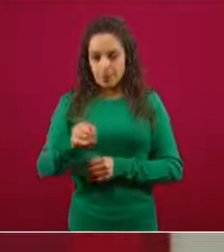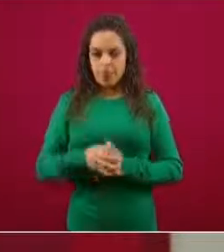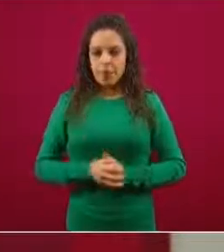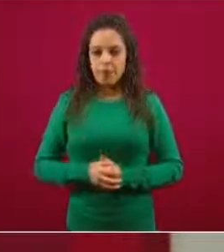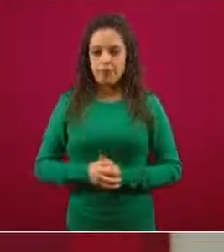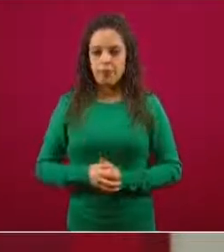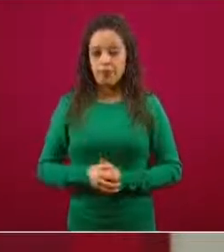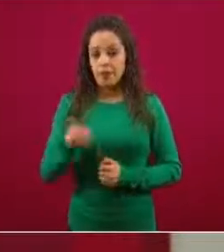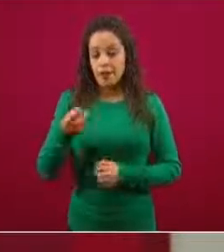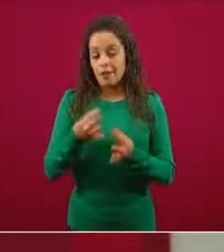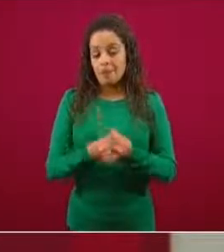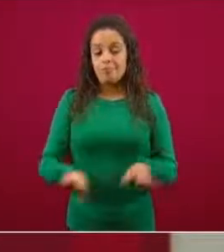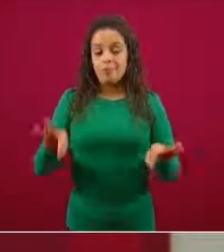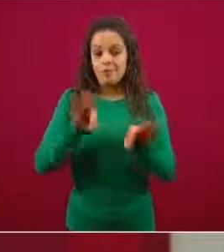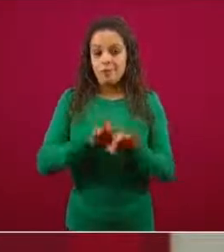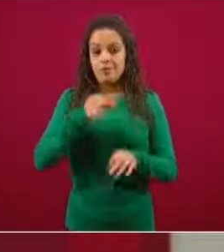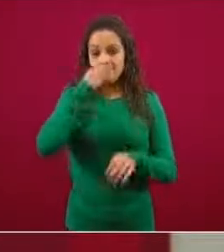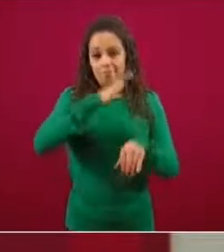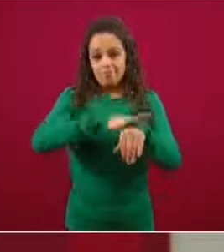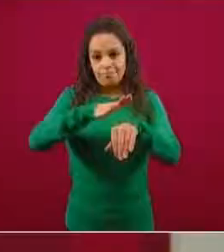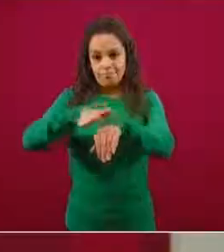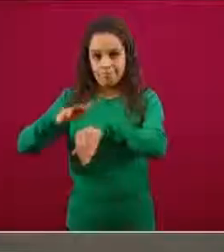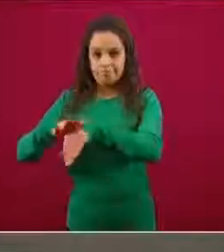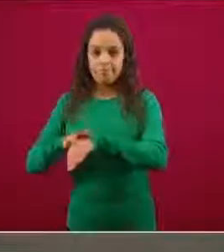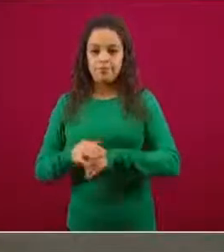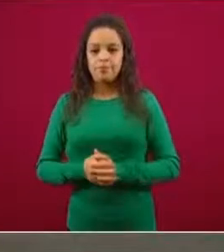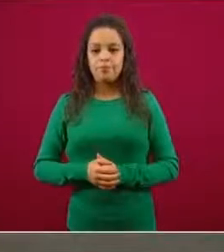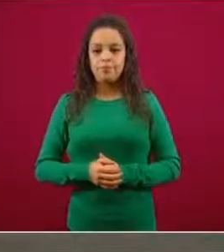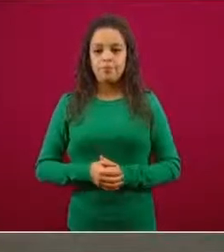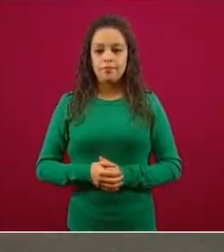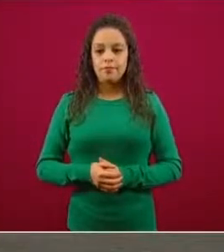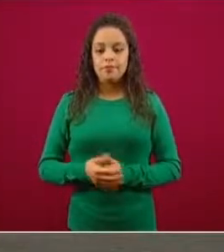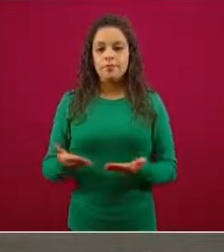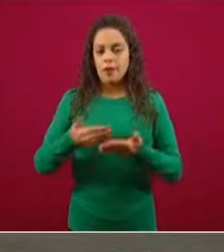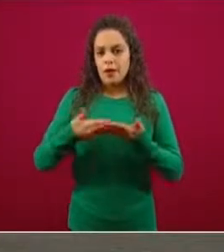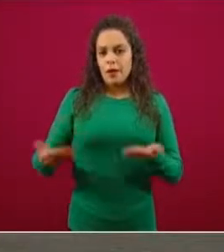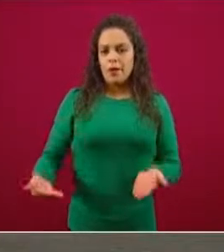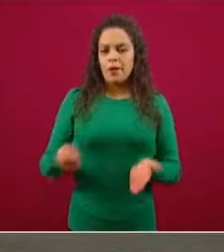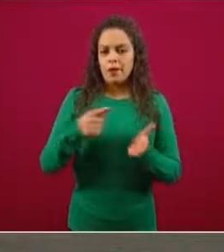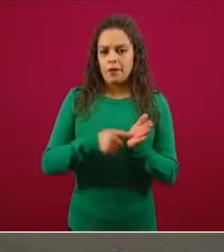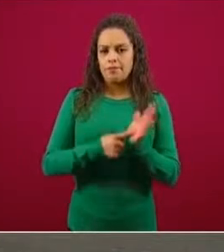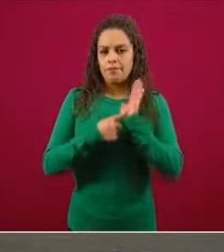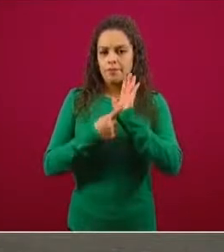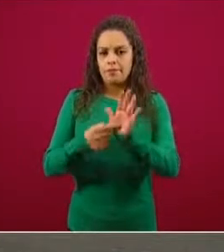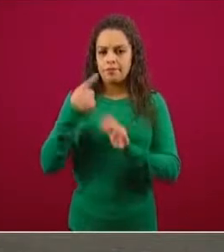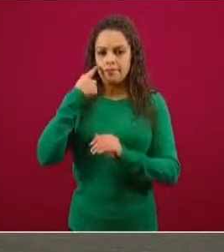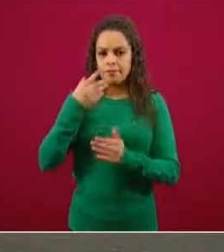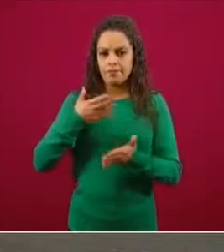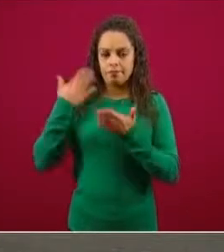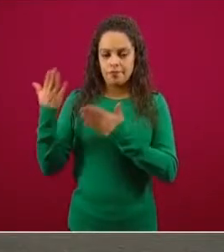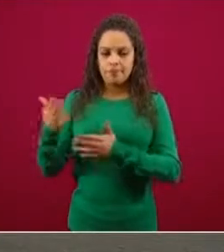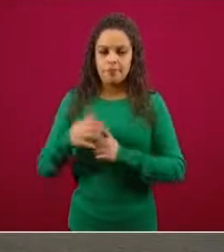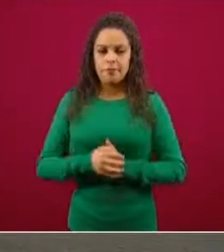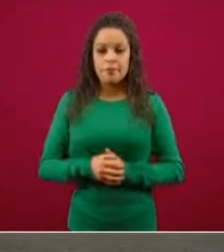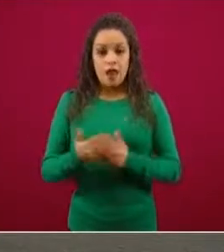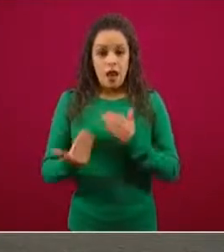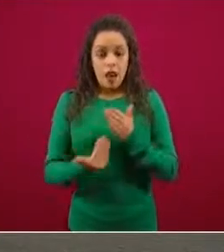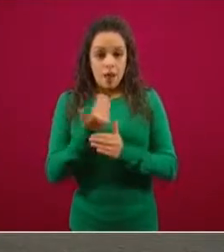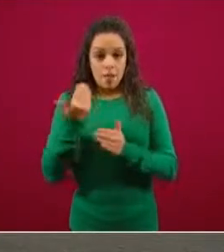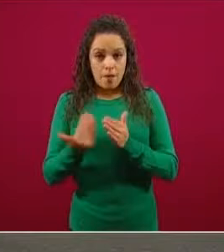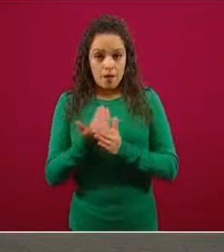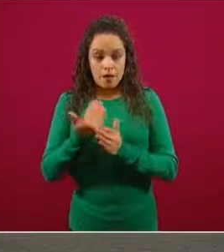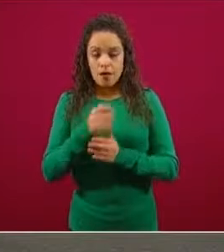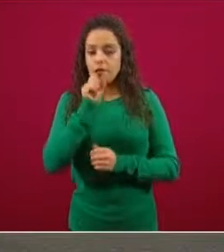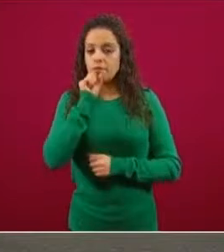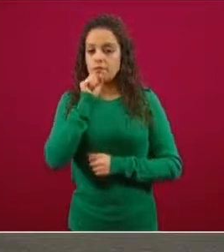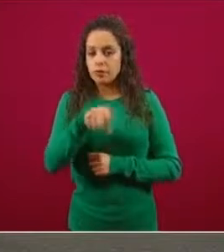importante. Ahora, si me permiten hacerles una presentación. En la mañana también, antes de darles la presentación,